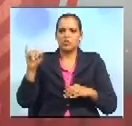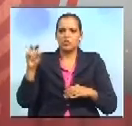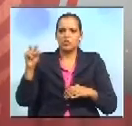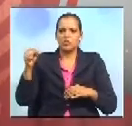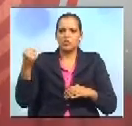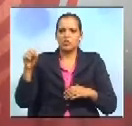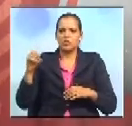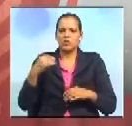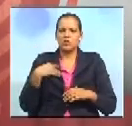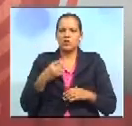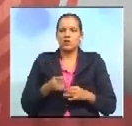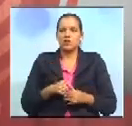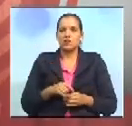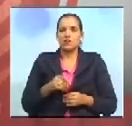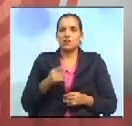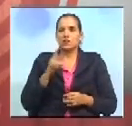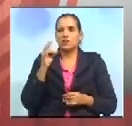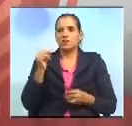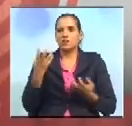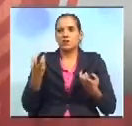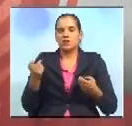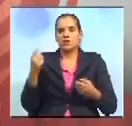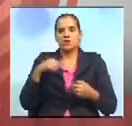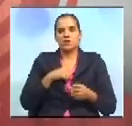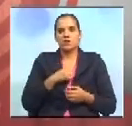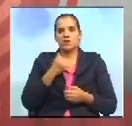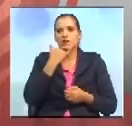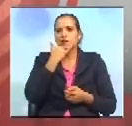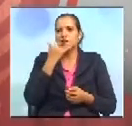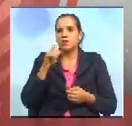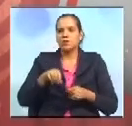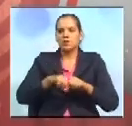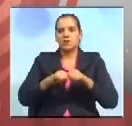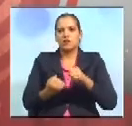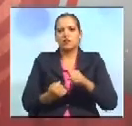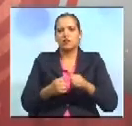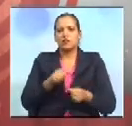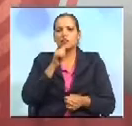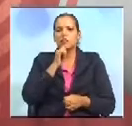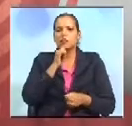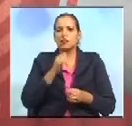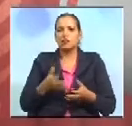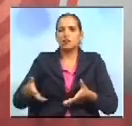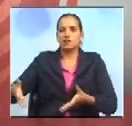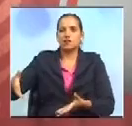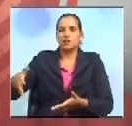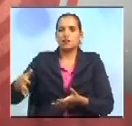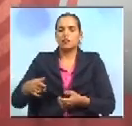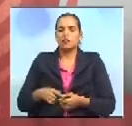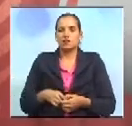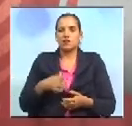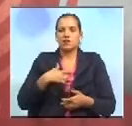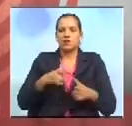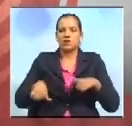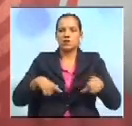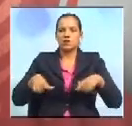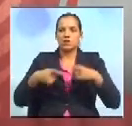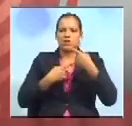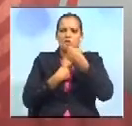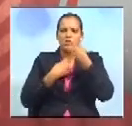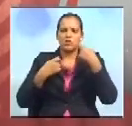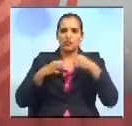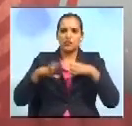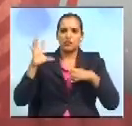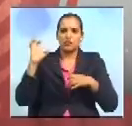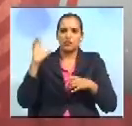Codesa, Propicia, se quejan de este inconveniente tras un daño registrado en uno de los tanques de reserva del sector 15 de marzo,